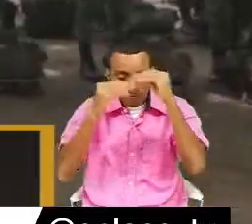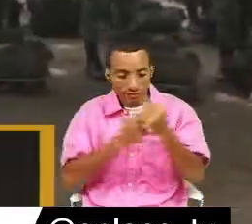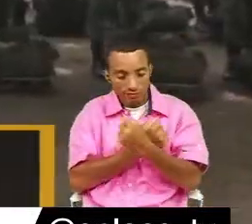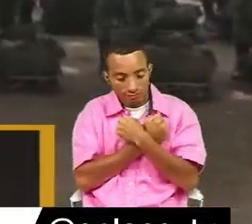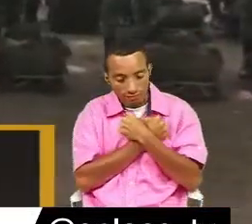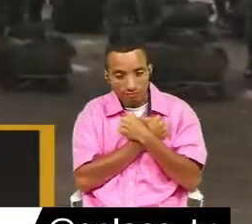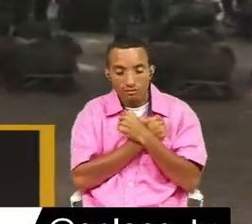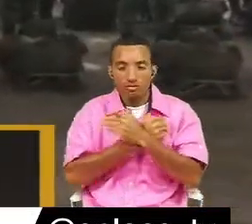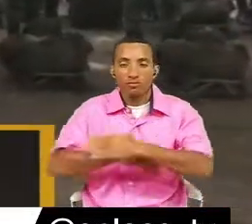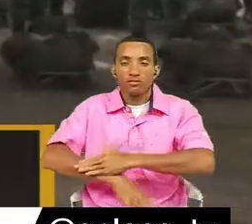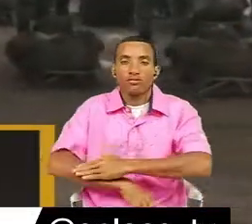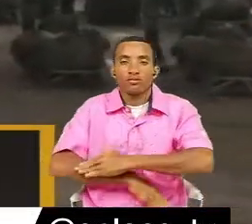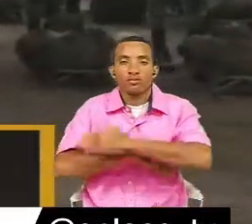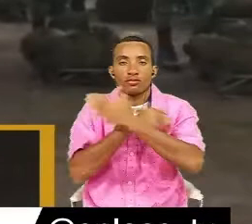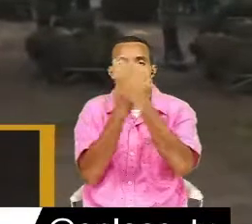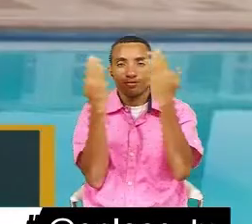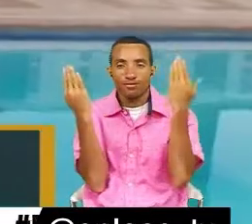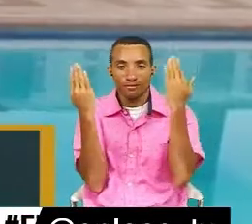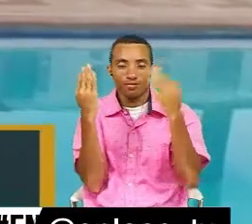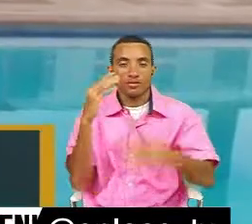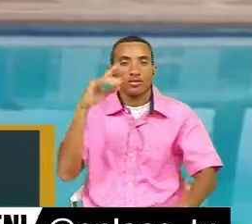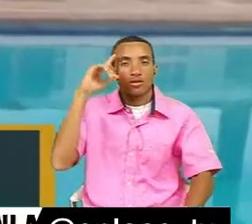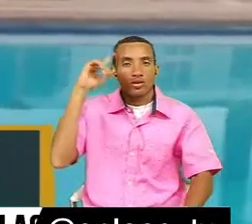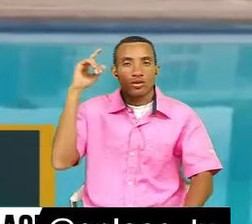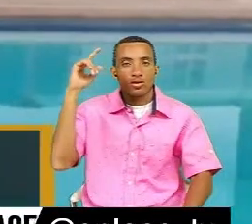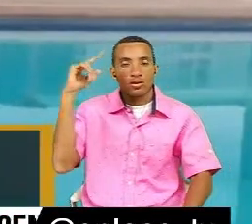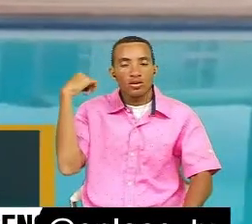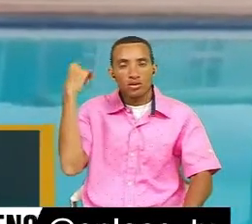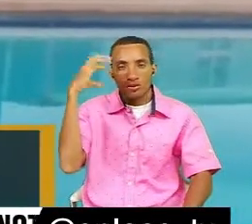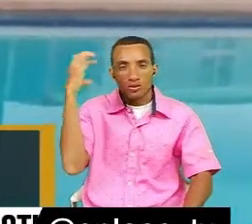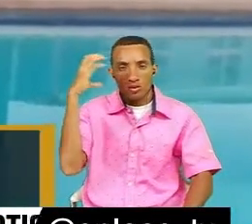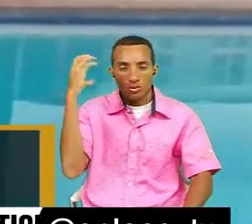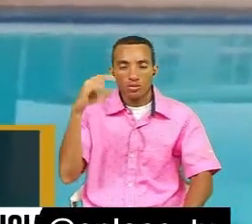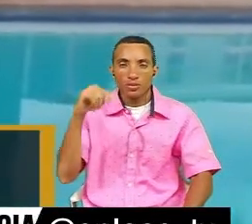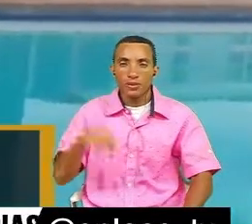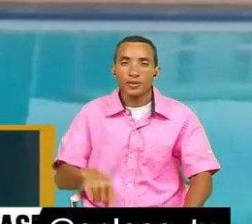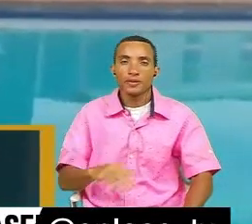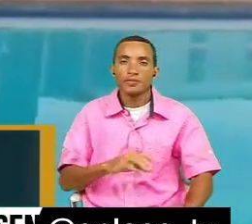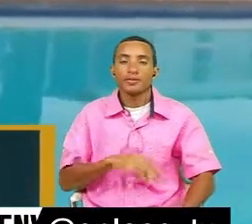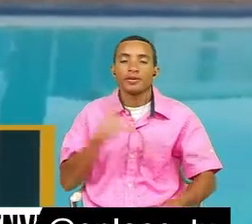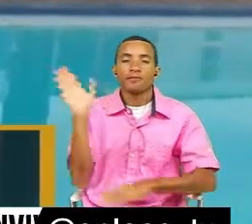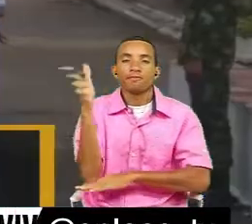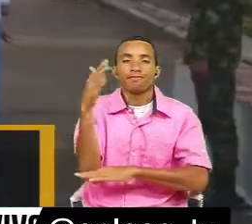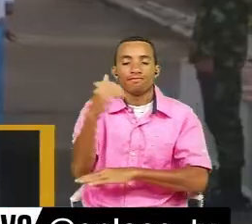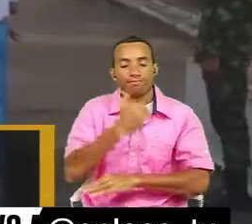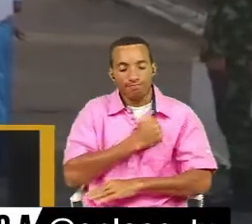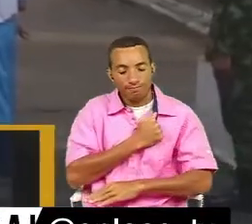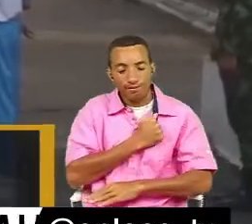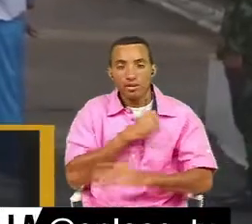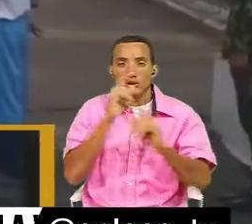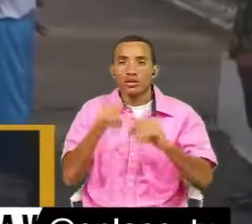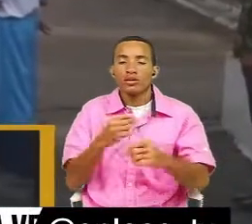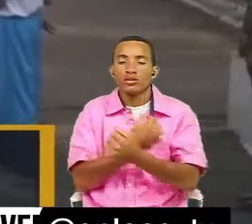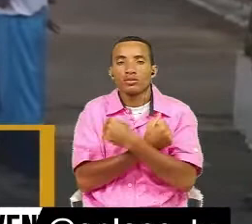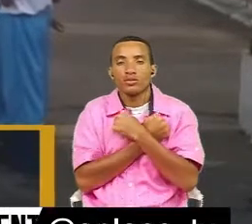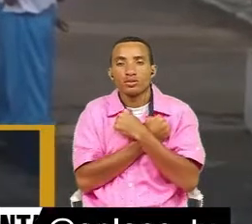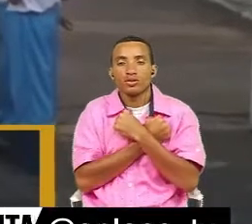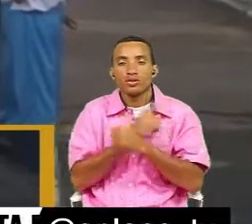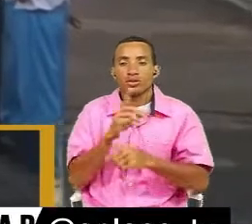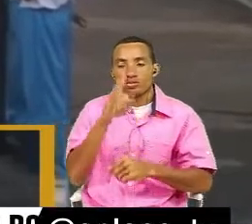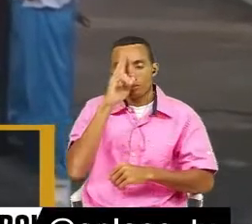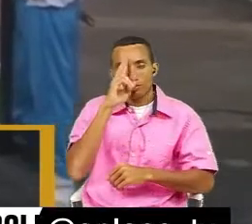nuestra patria, y que ellos también tengan el amor por nuestros